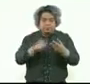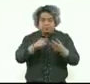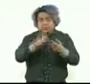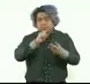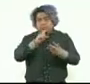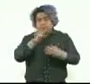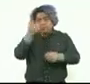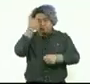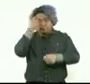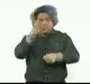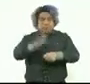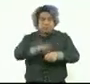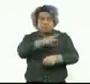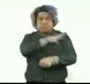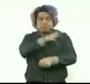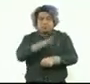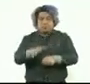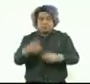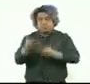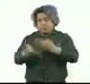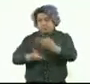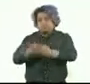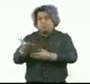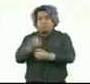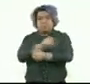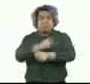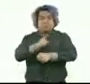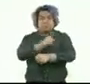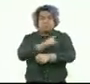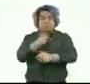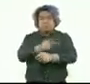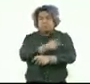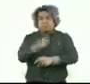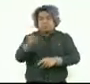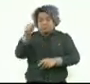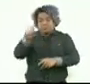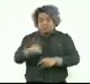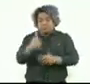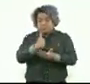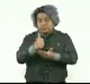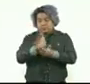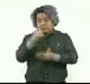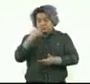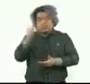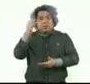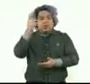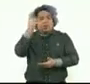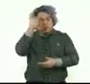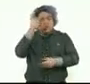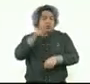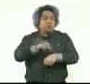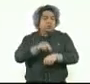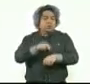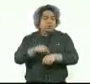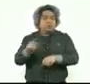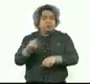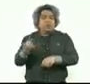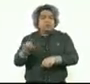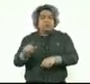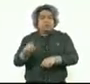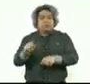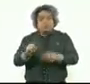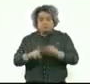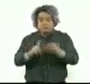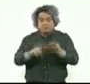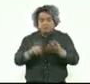el director general de los Servicios de Salud Pública de la Ciudad de México, doctor Jorge Alfredo Ochoa Moreno, y el titular de la